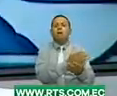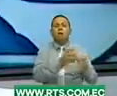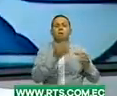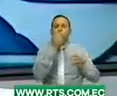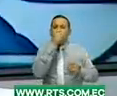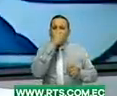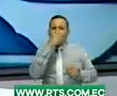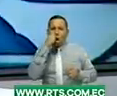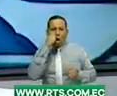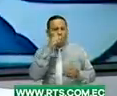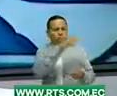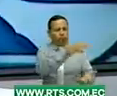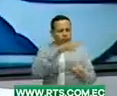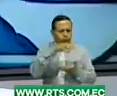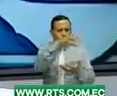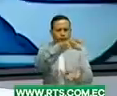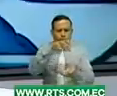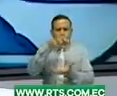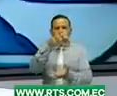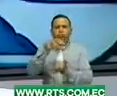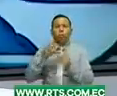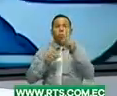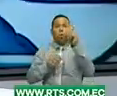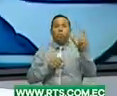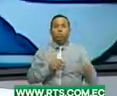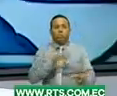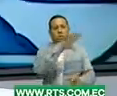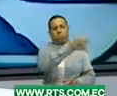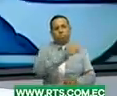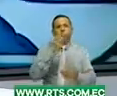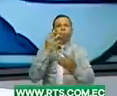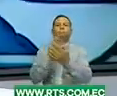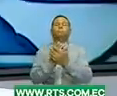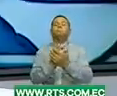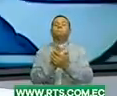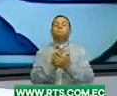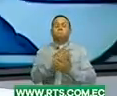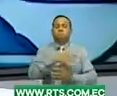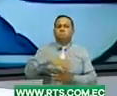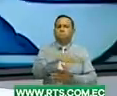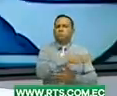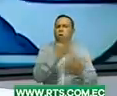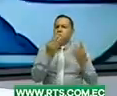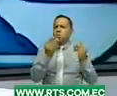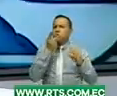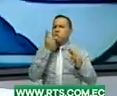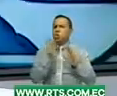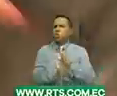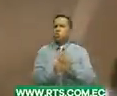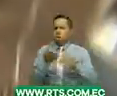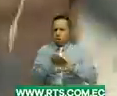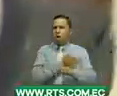Una persona fue detenida. Las denuncias de distribución del alcaloide en el sector son numerosas.